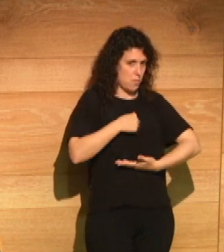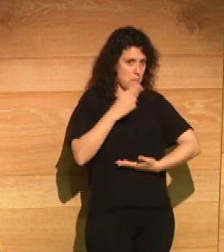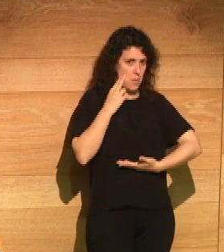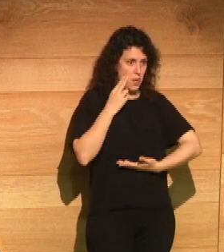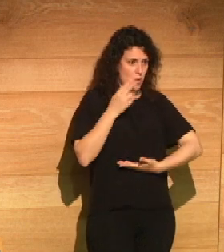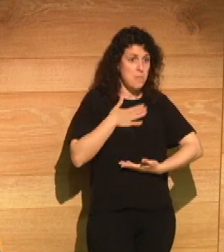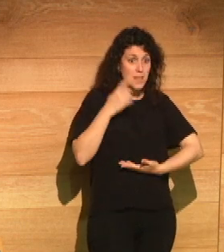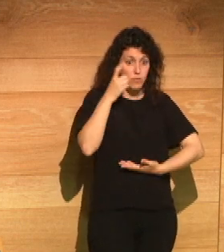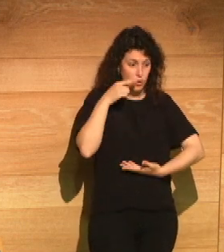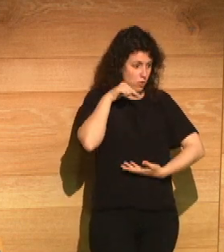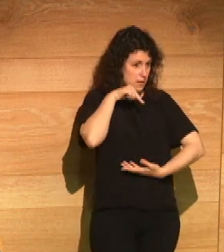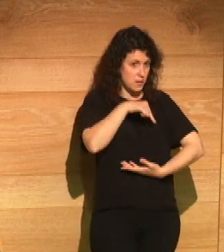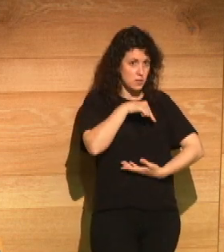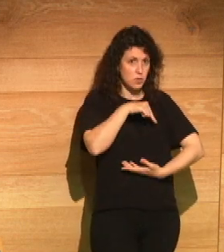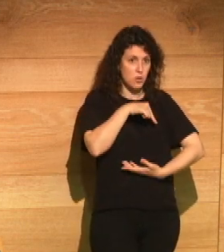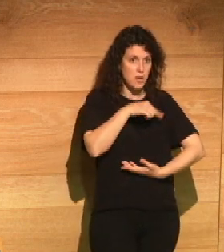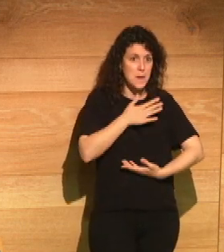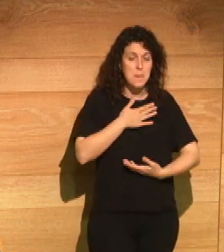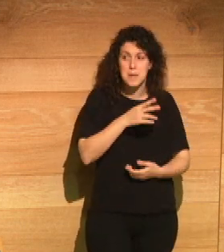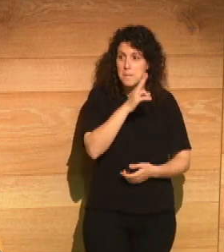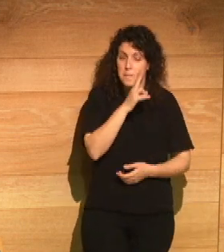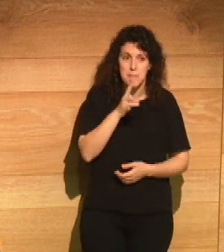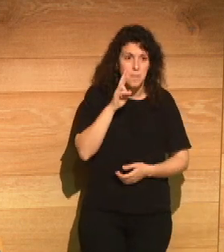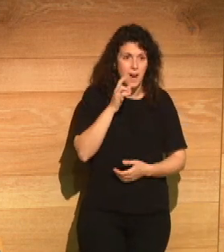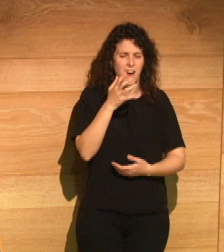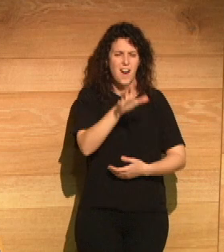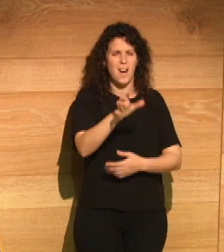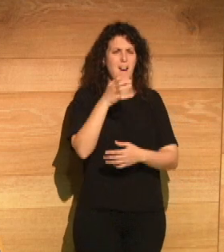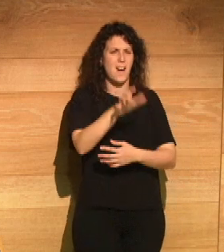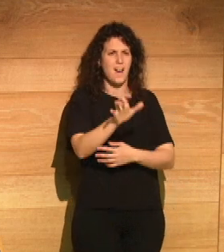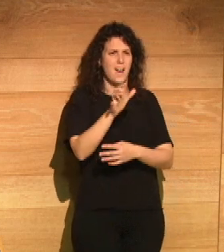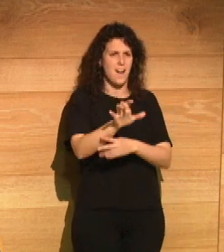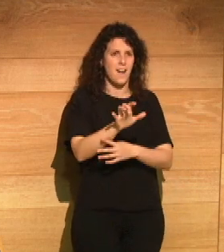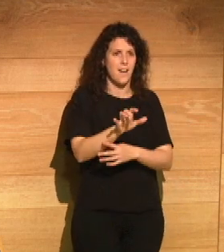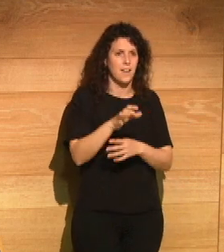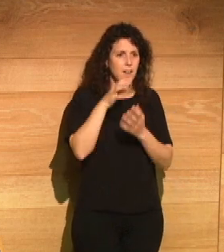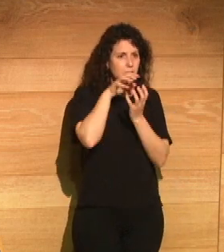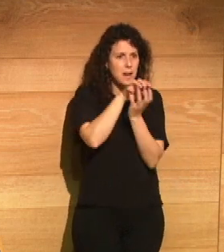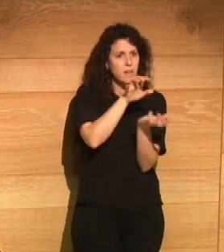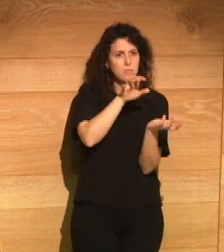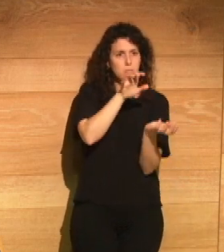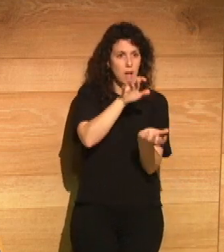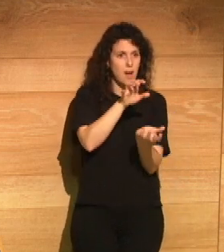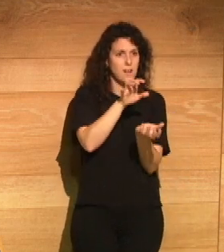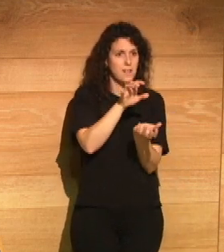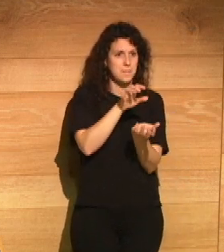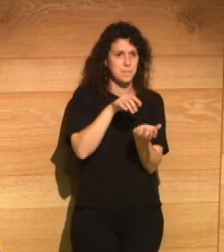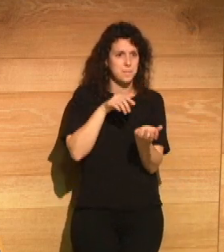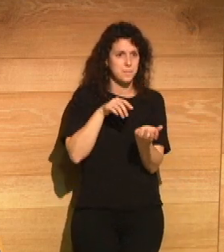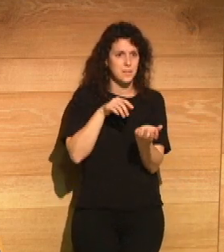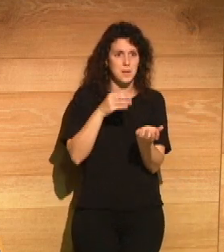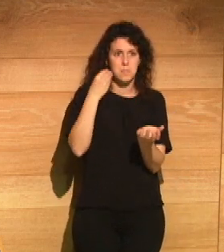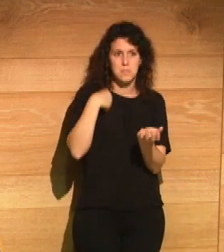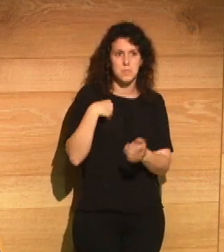para esto? A mi mamá le salió una risa tan grande que se le vio el paladar, hondo y cruzado como el torso de